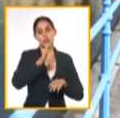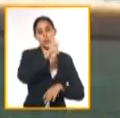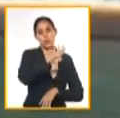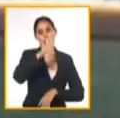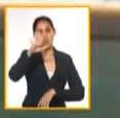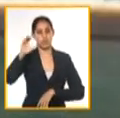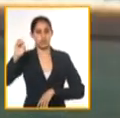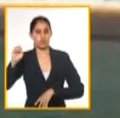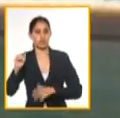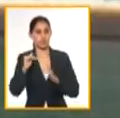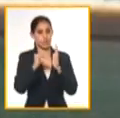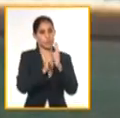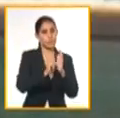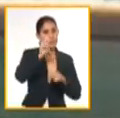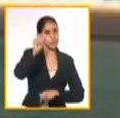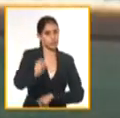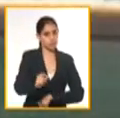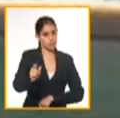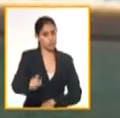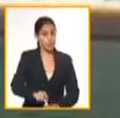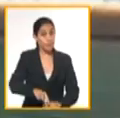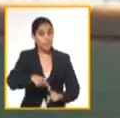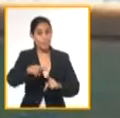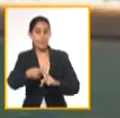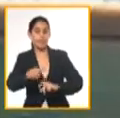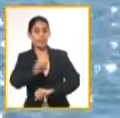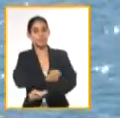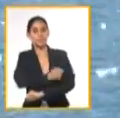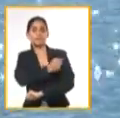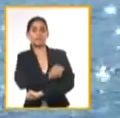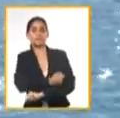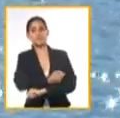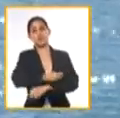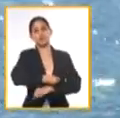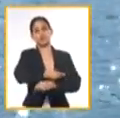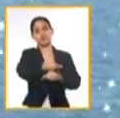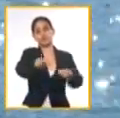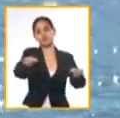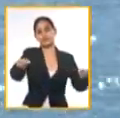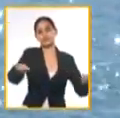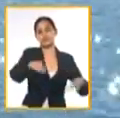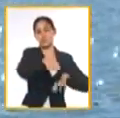país. Además, se incorporaron pipas para la distribución a centros